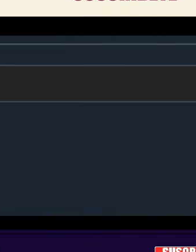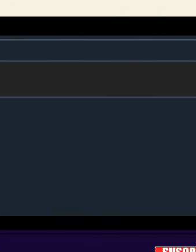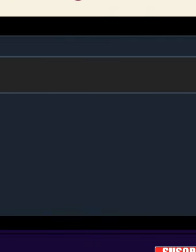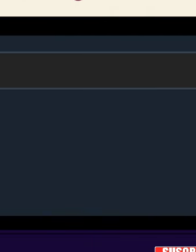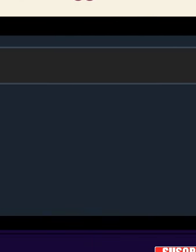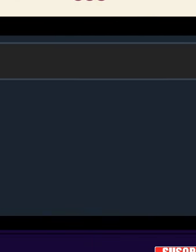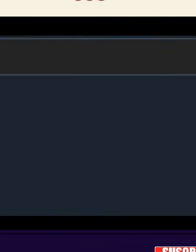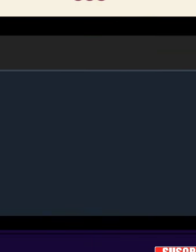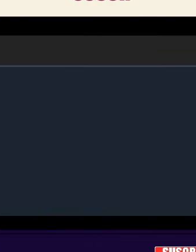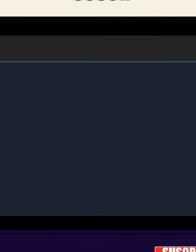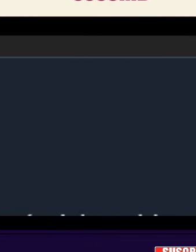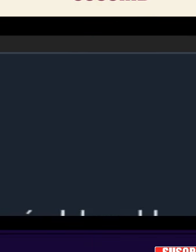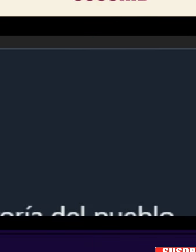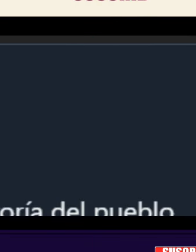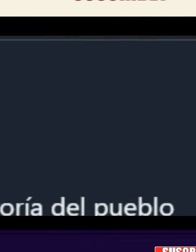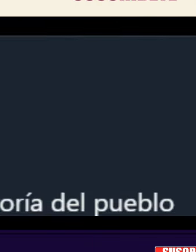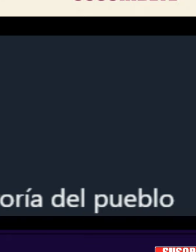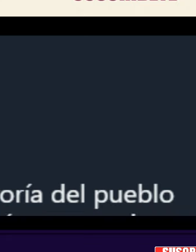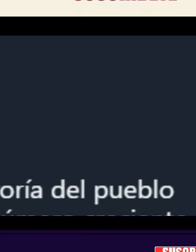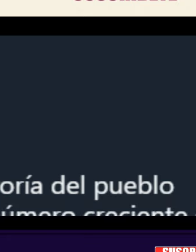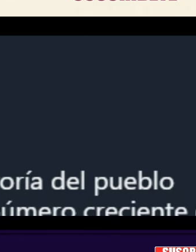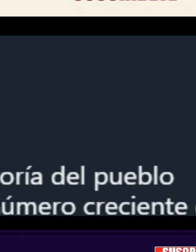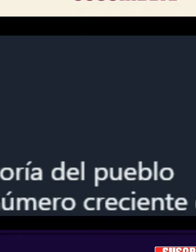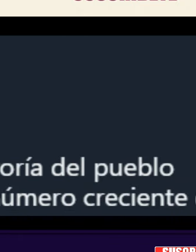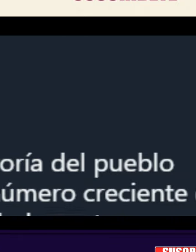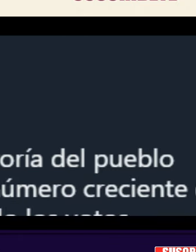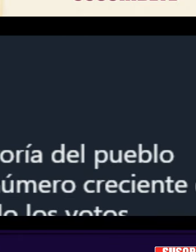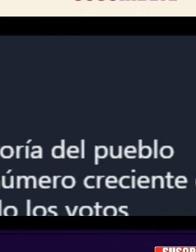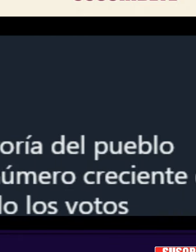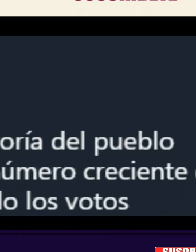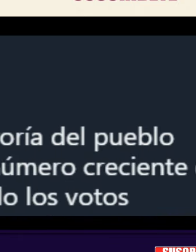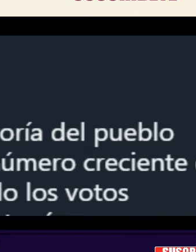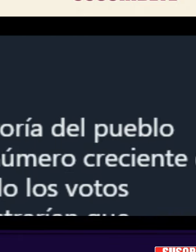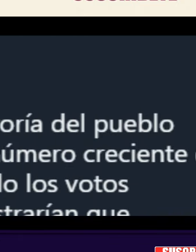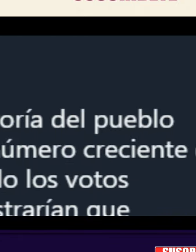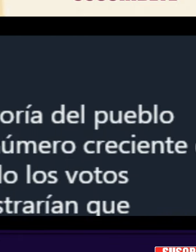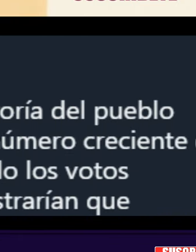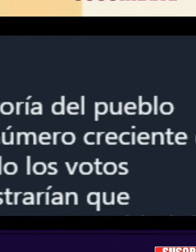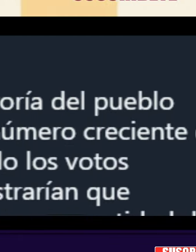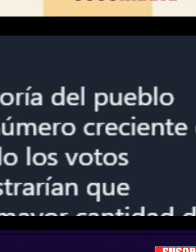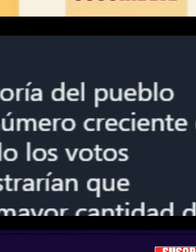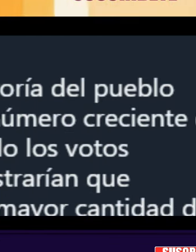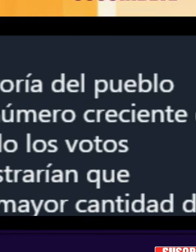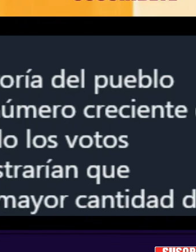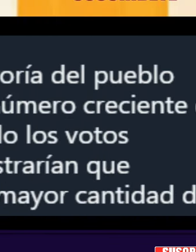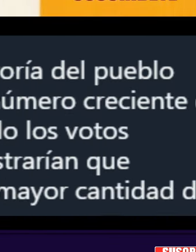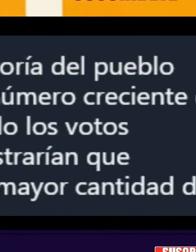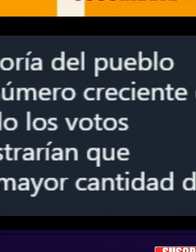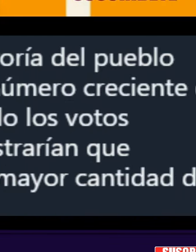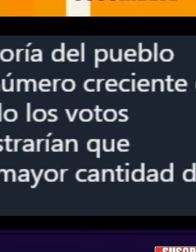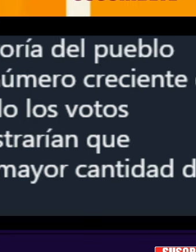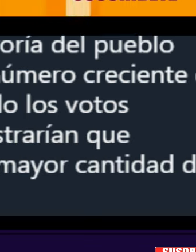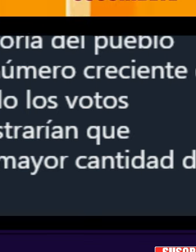petrolera. Está claro para la mayoría del pueblo venezolano, Estados Unidos y un número creciente de países que el